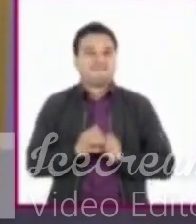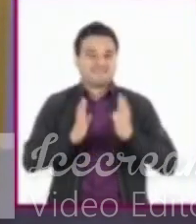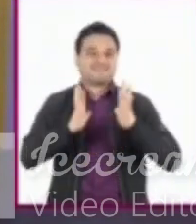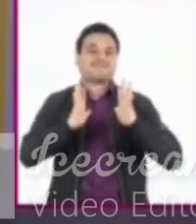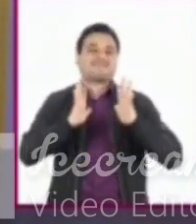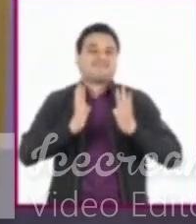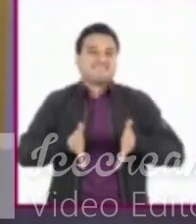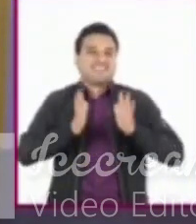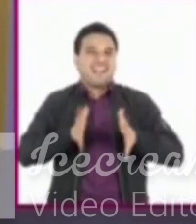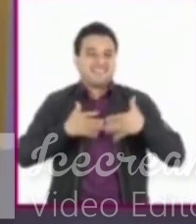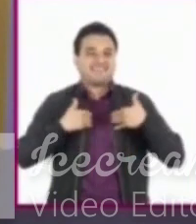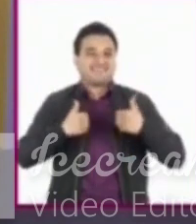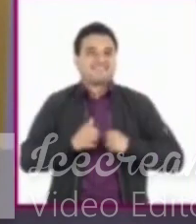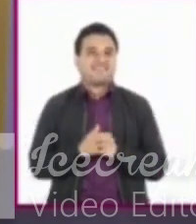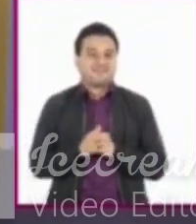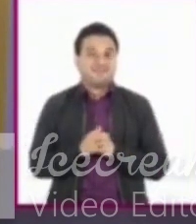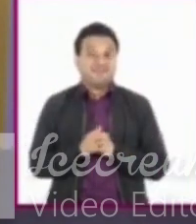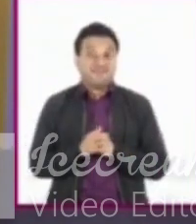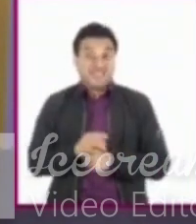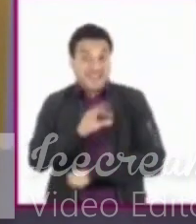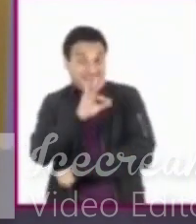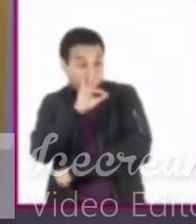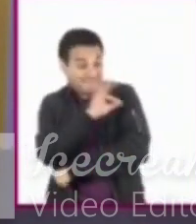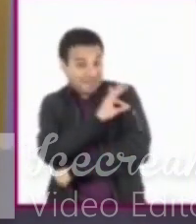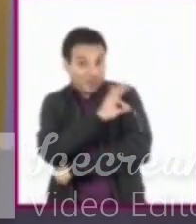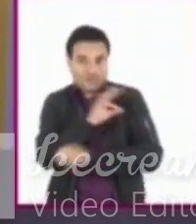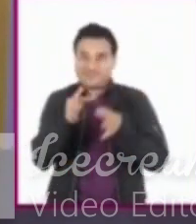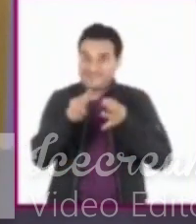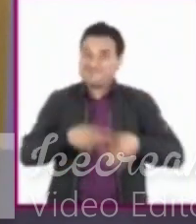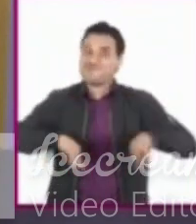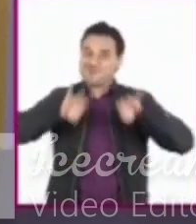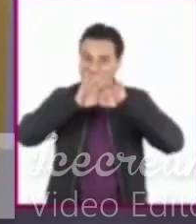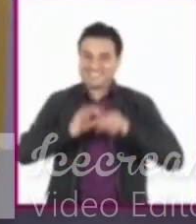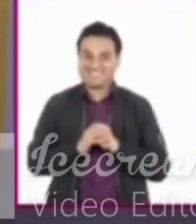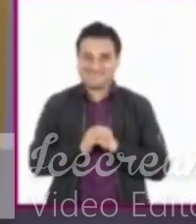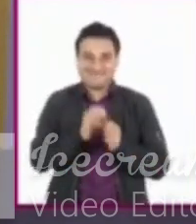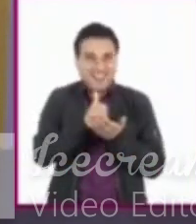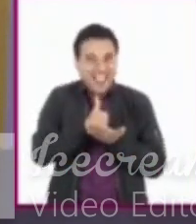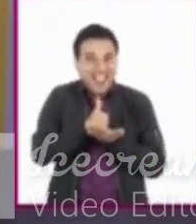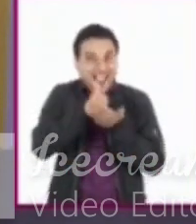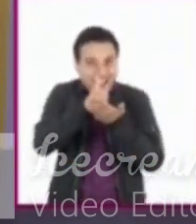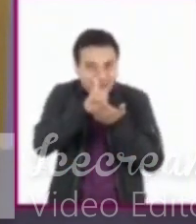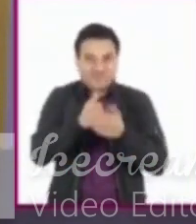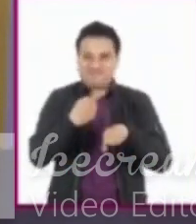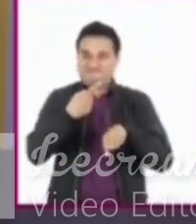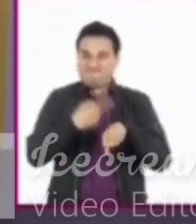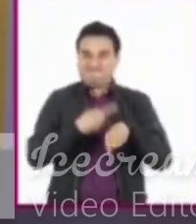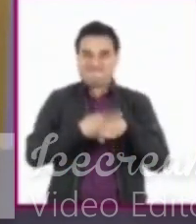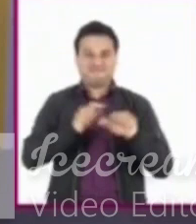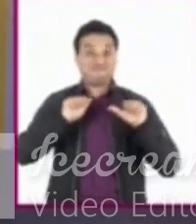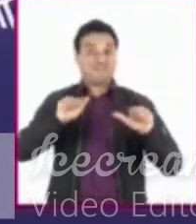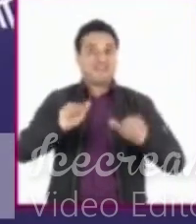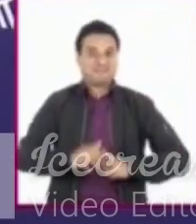amplio acerca de la importancia de las vacunas como una medida preventiva de